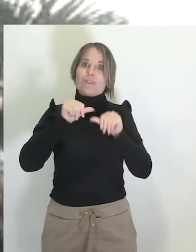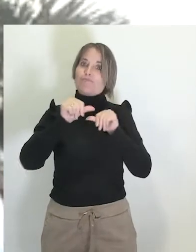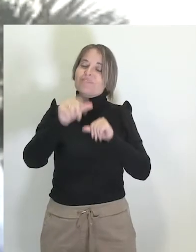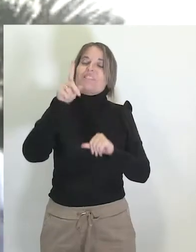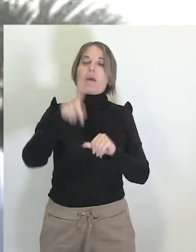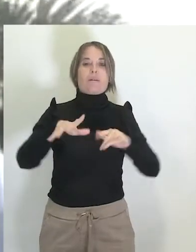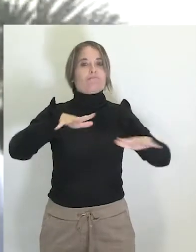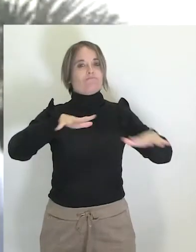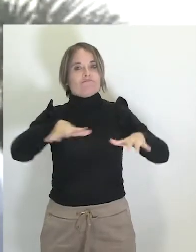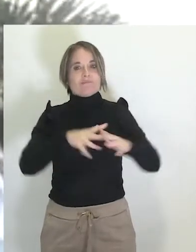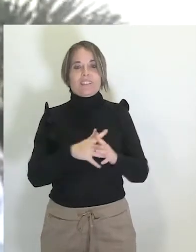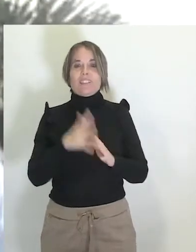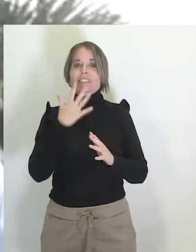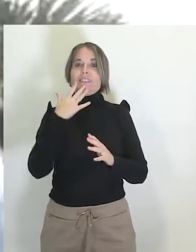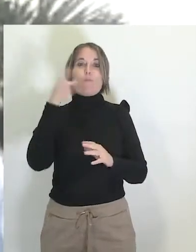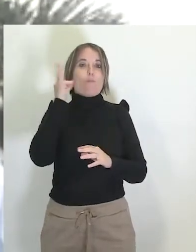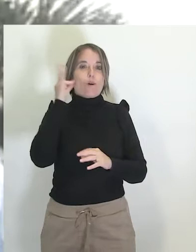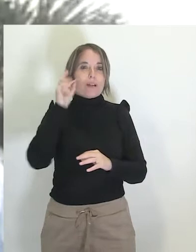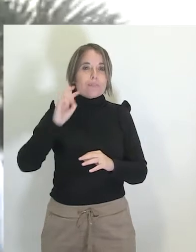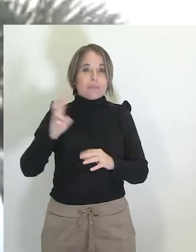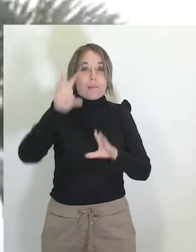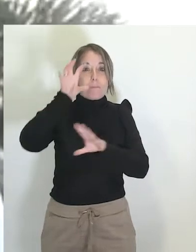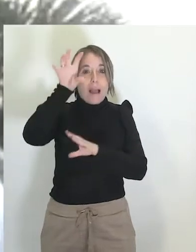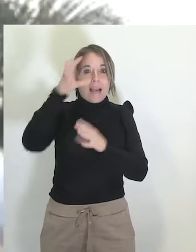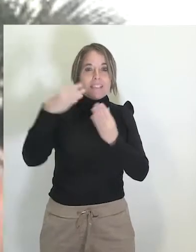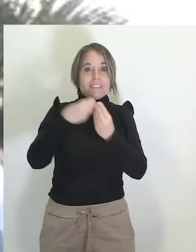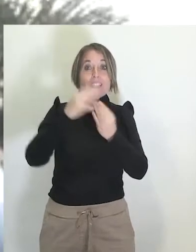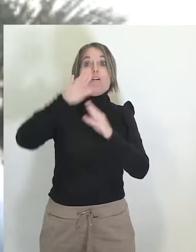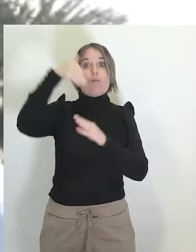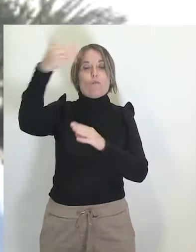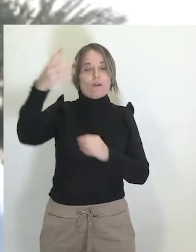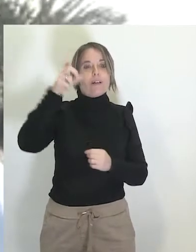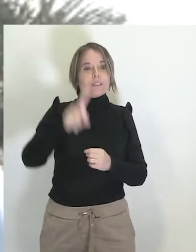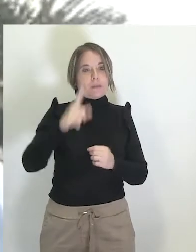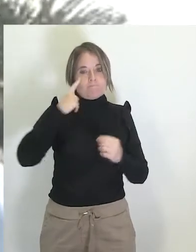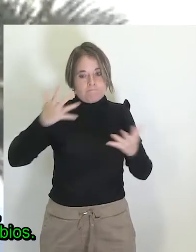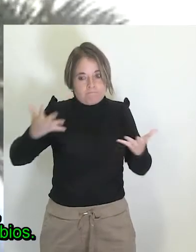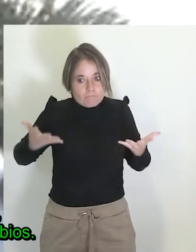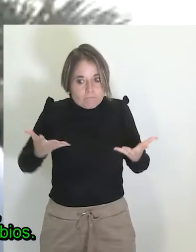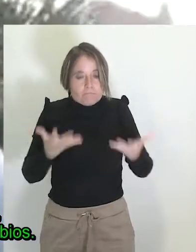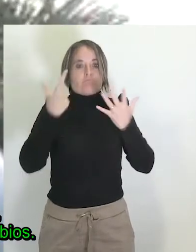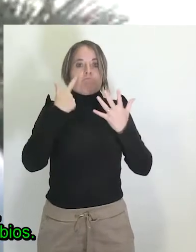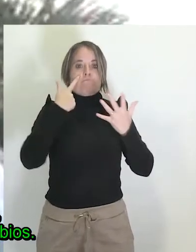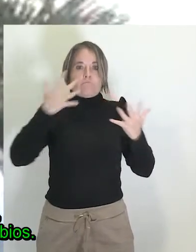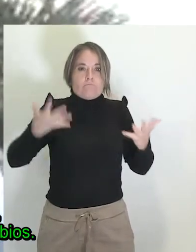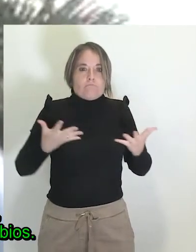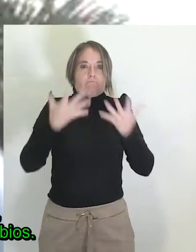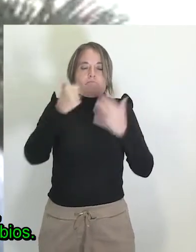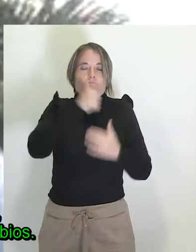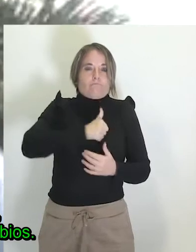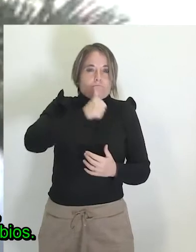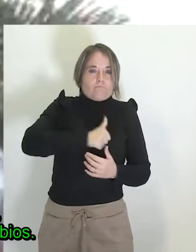eso, es decir, el juntar a varias mujeres dentro del país y también fuera del país para